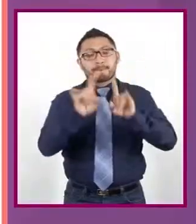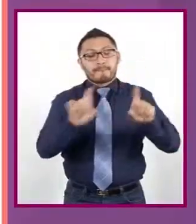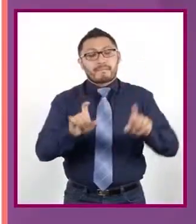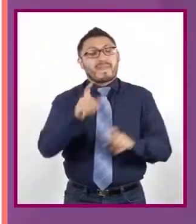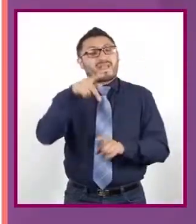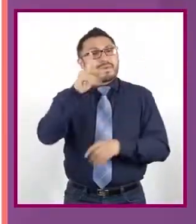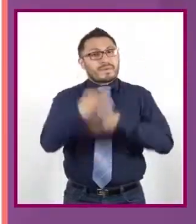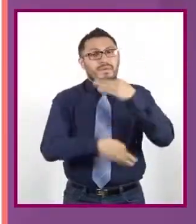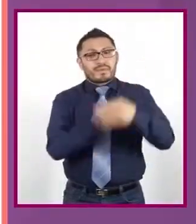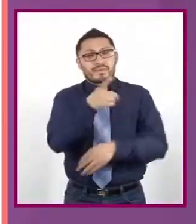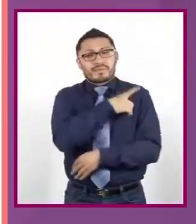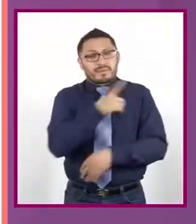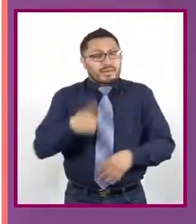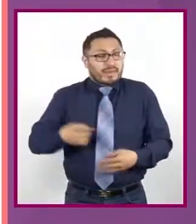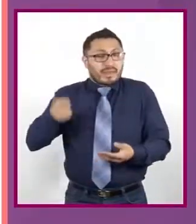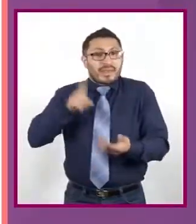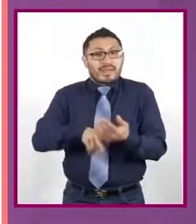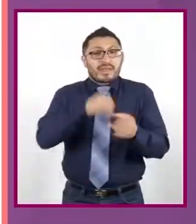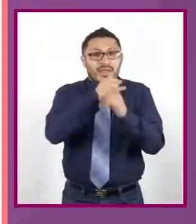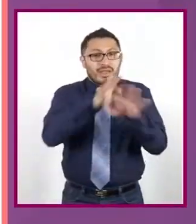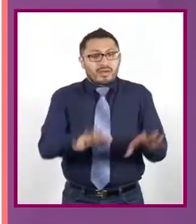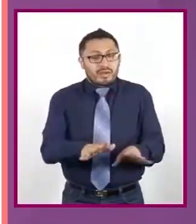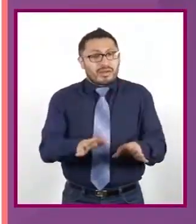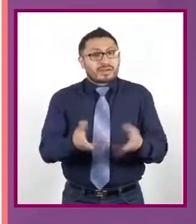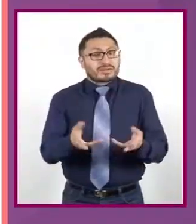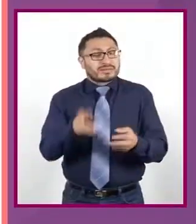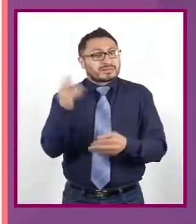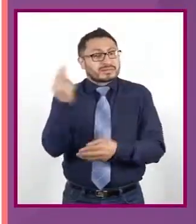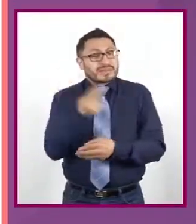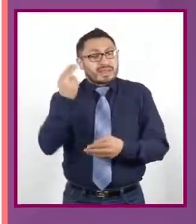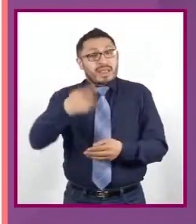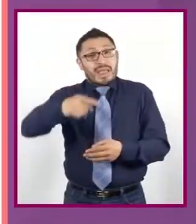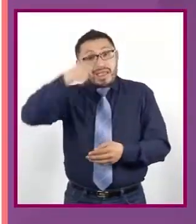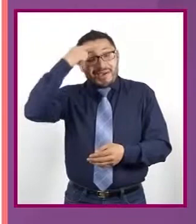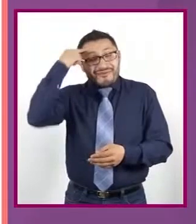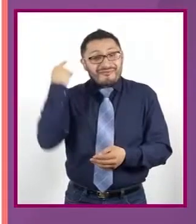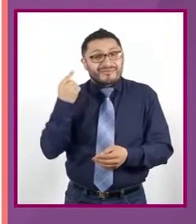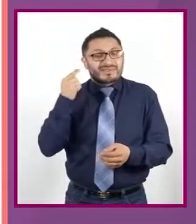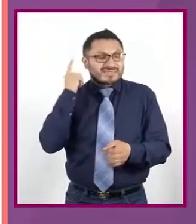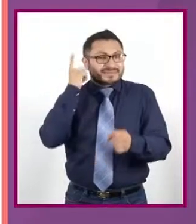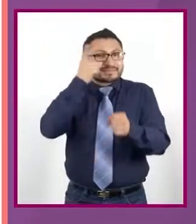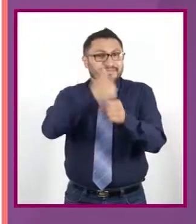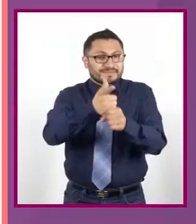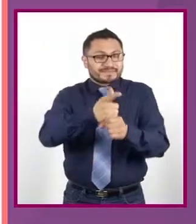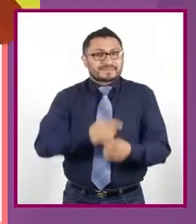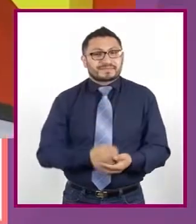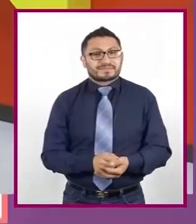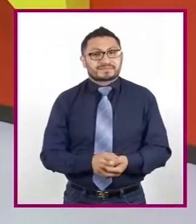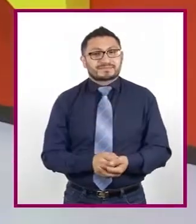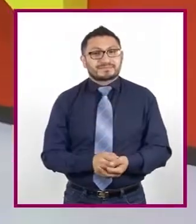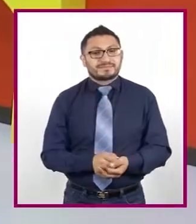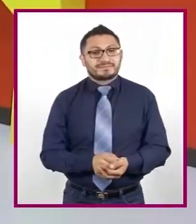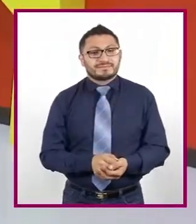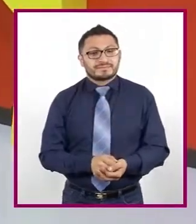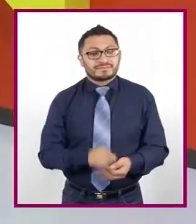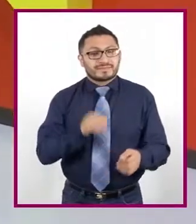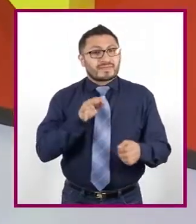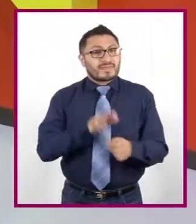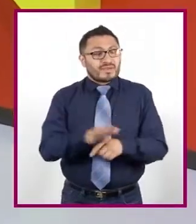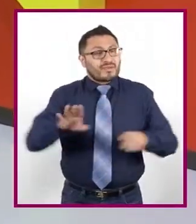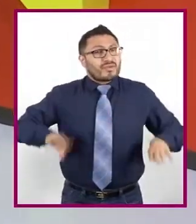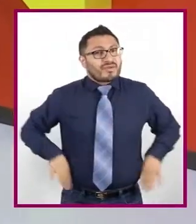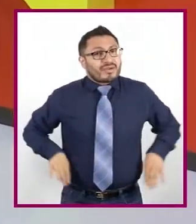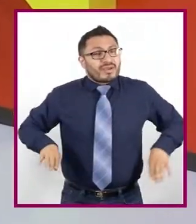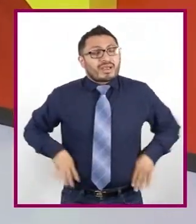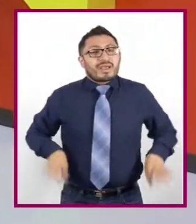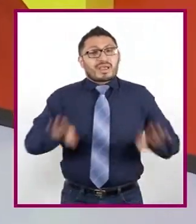todos deben asentarse los datos requeridos y ser fácilmente identificables. Las características